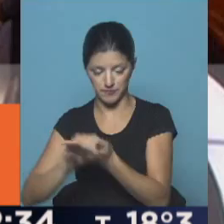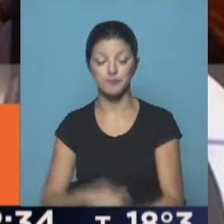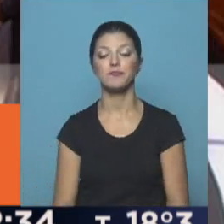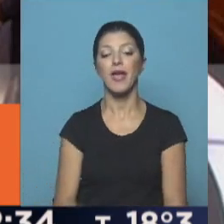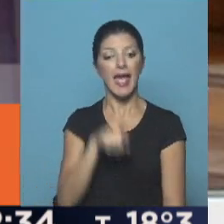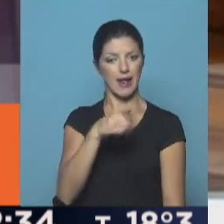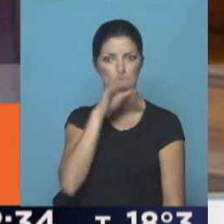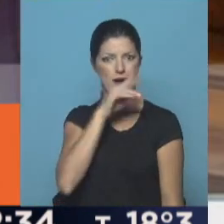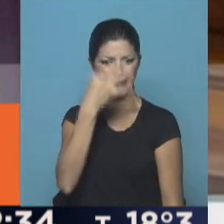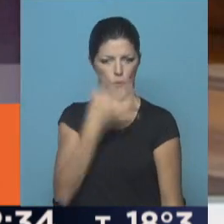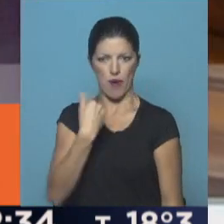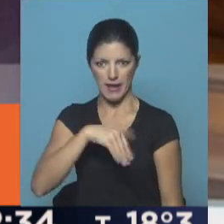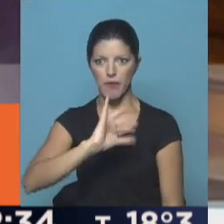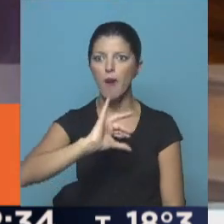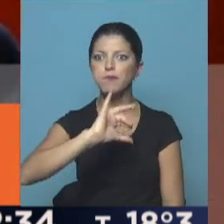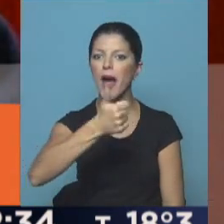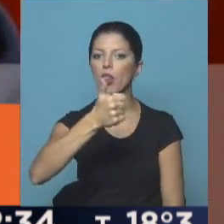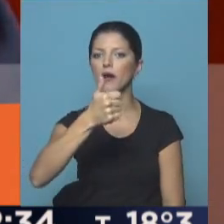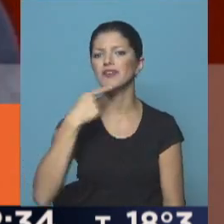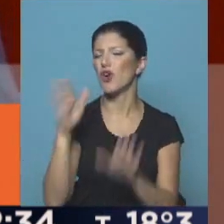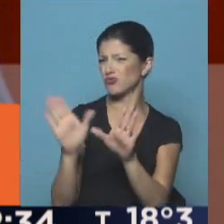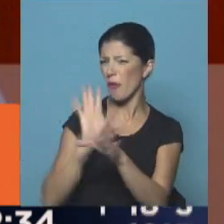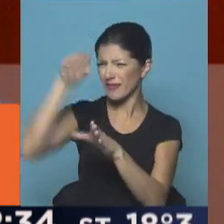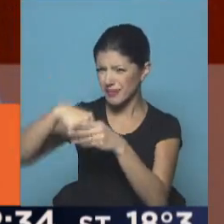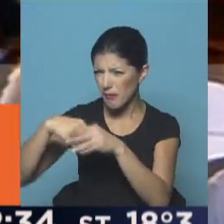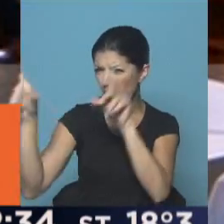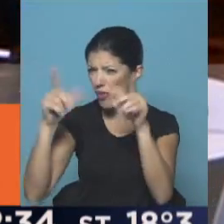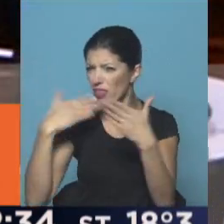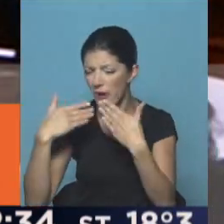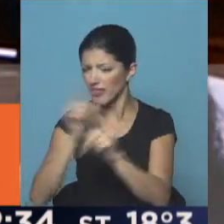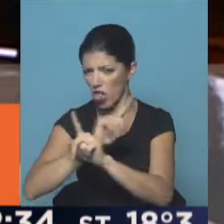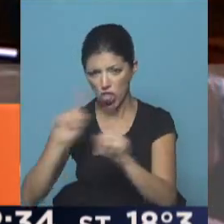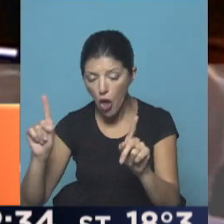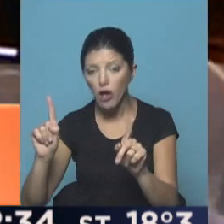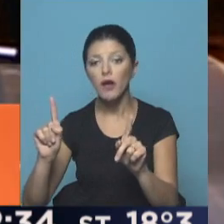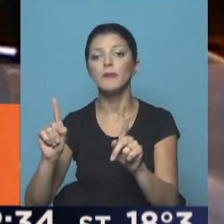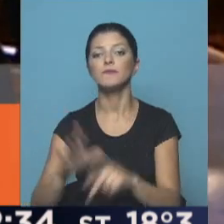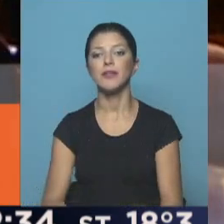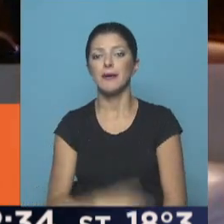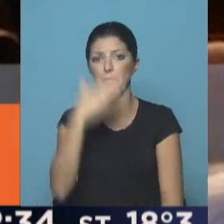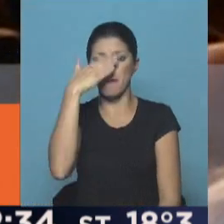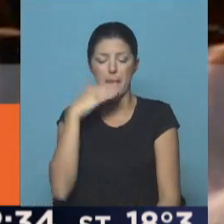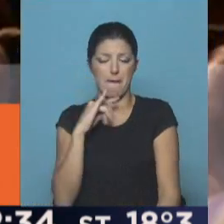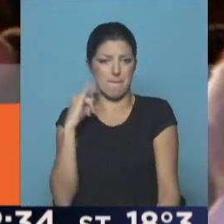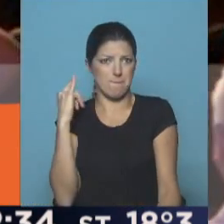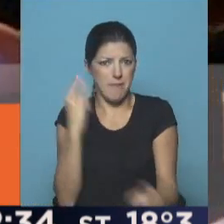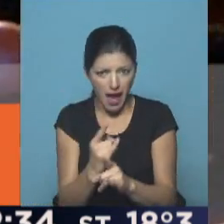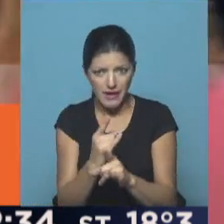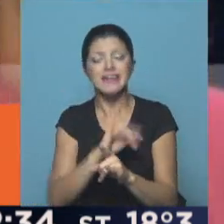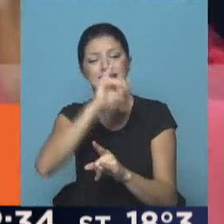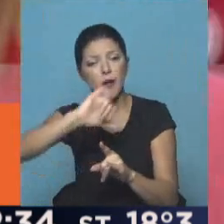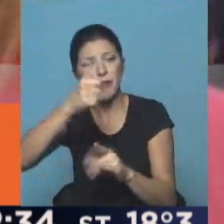estaba tan segura de su victoria que declinó concurrir al debate televisivo de todos los líderes partidarios, fracasó a pesar de haber obtenido más